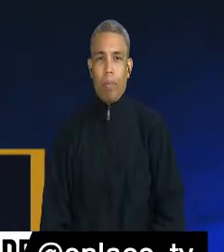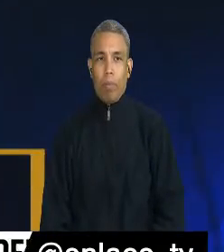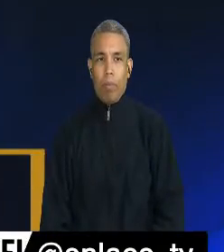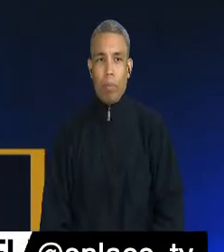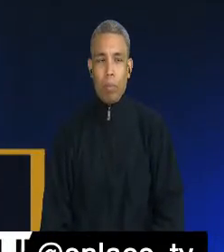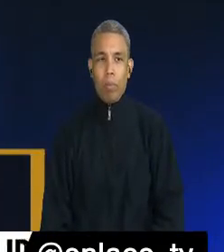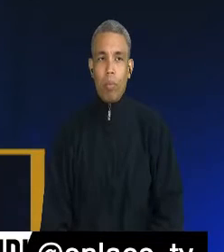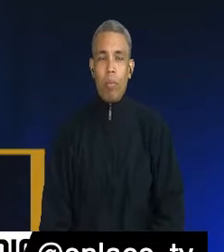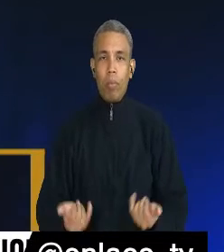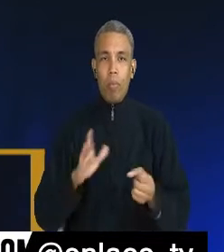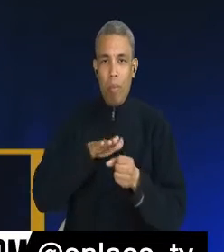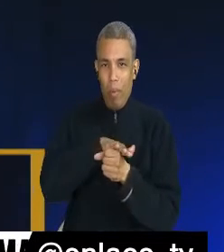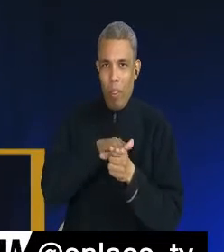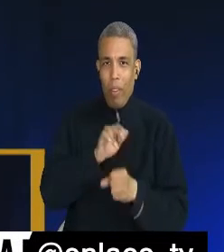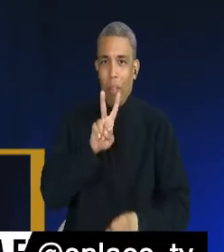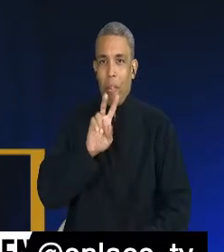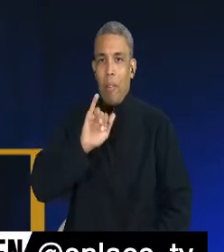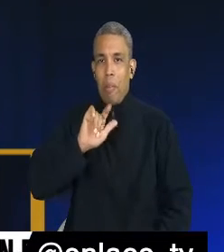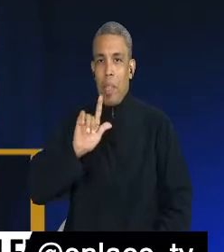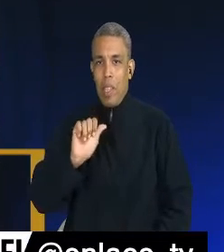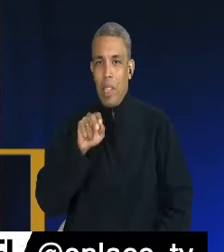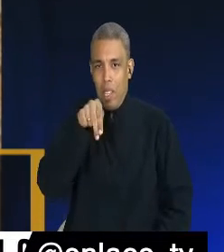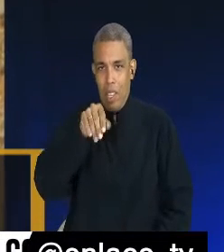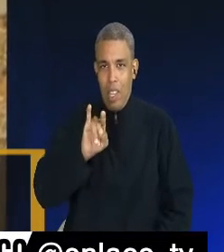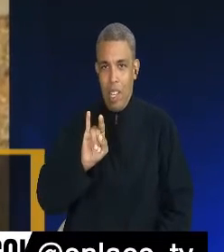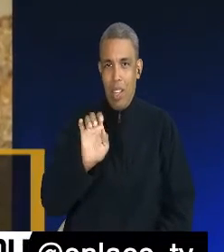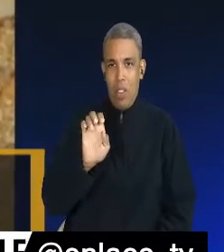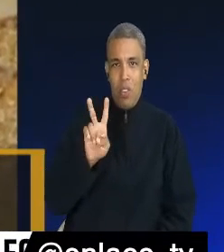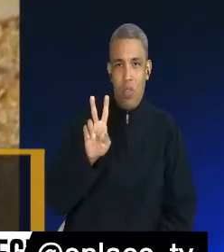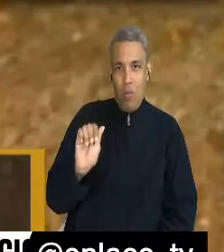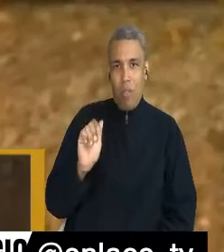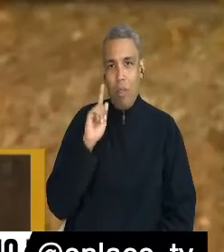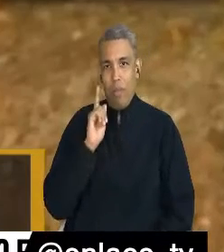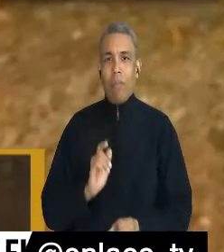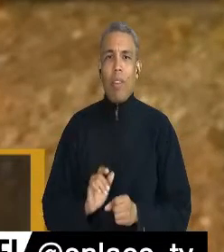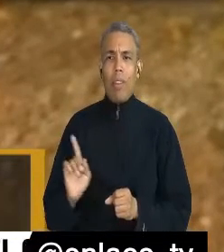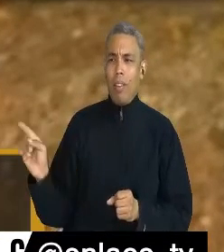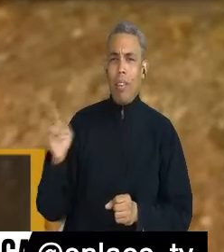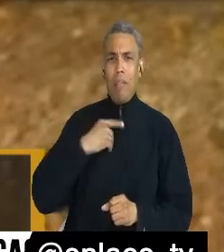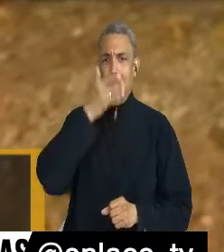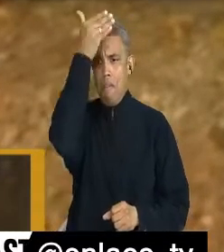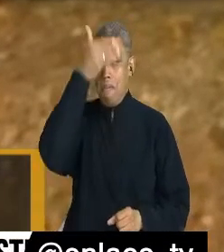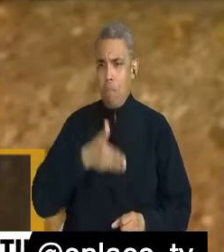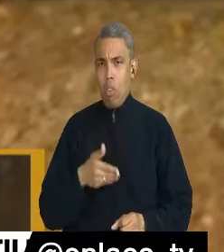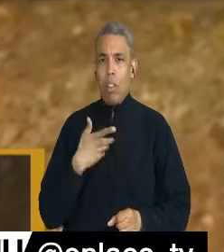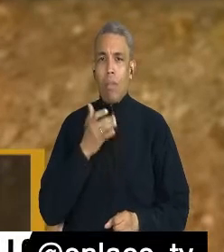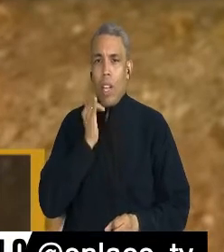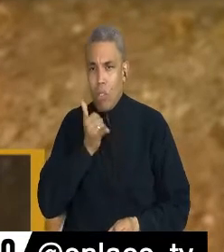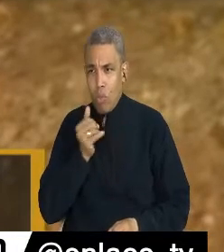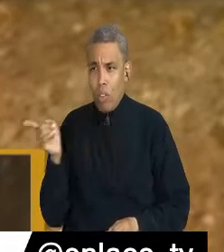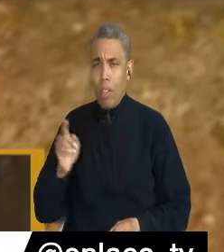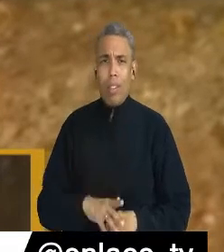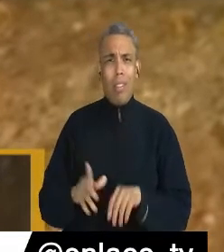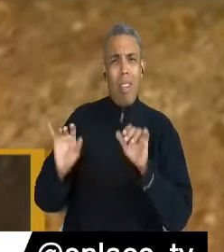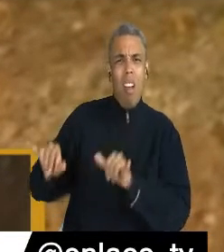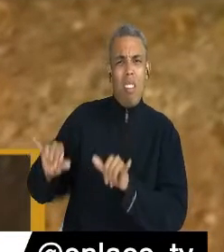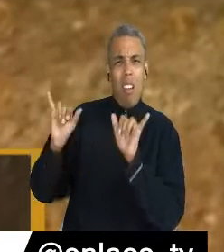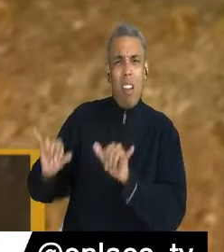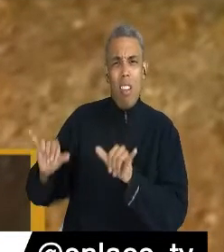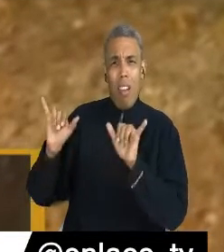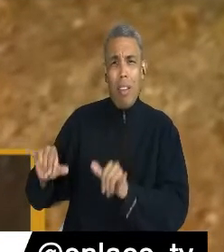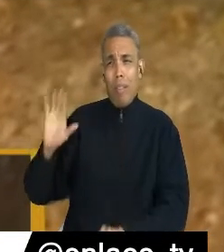nos vamos al barrio villanueva en la comuna 3 de la ciudad donde el reportero denuncia que este bus de transporte público permanece parqueado sobre esta